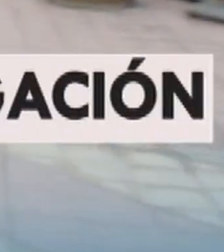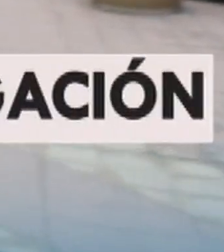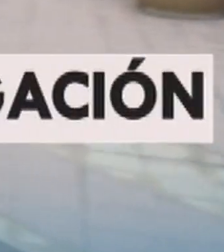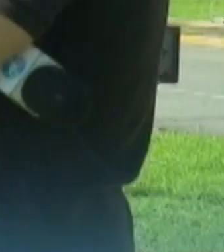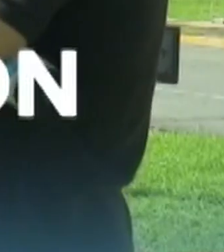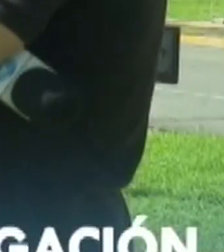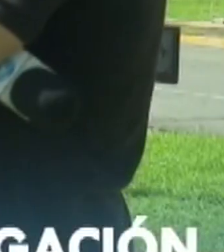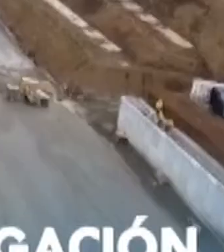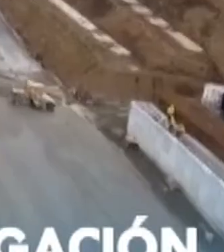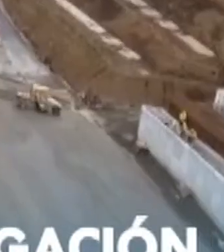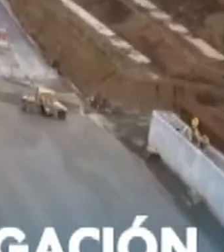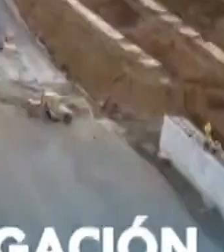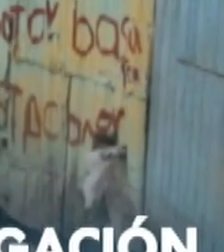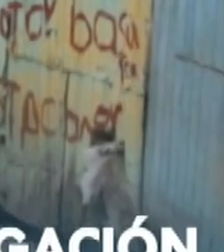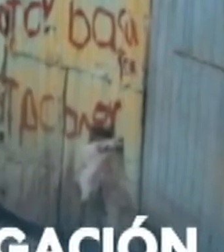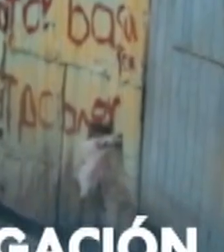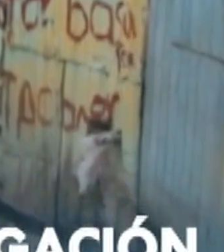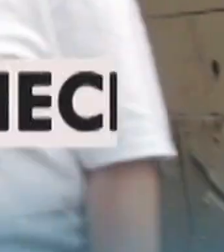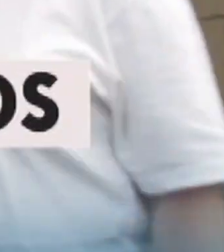Investigación.